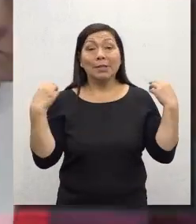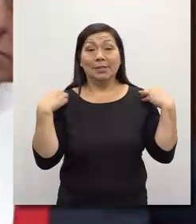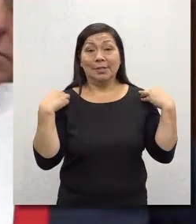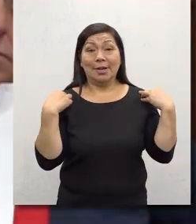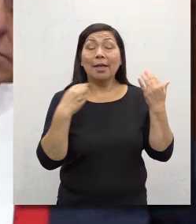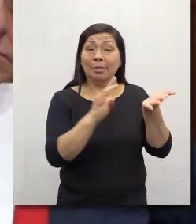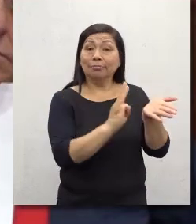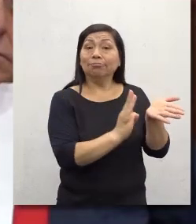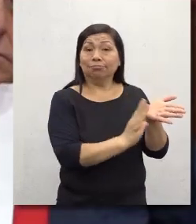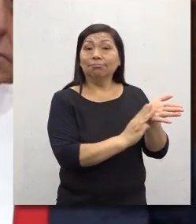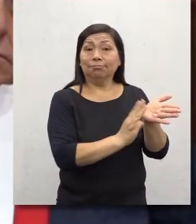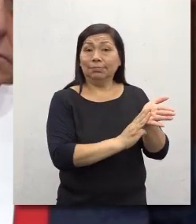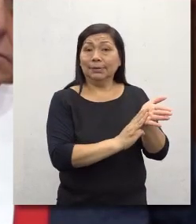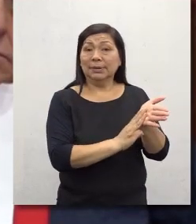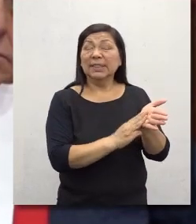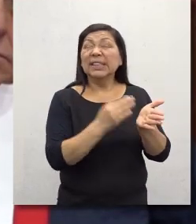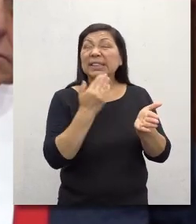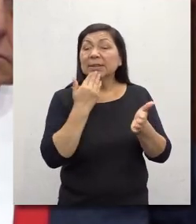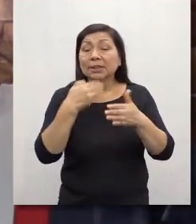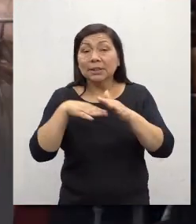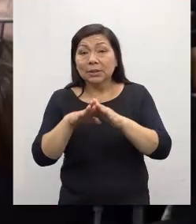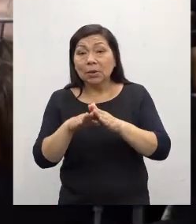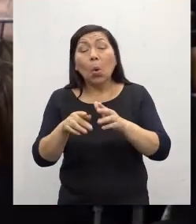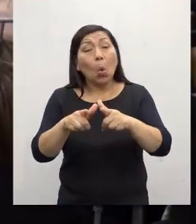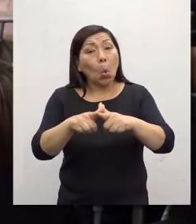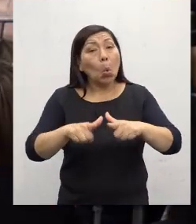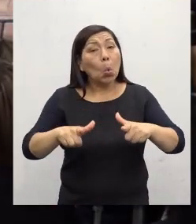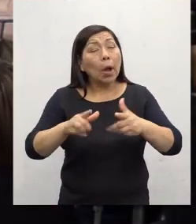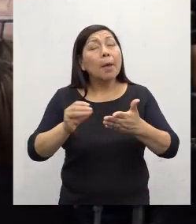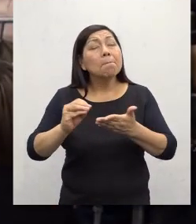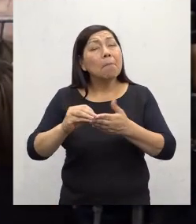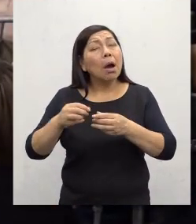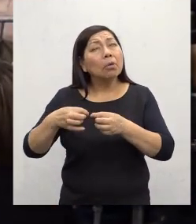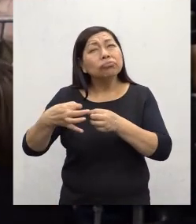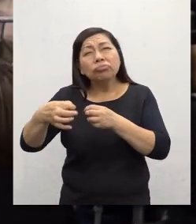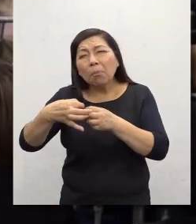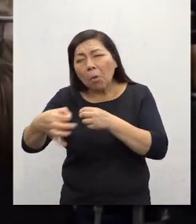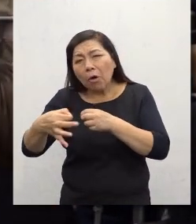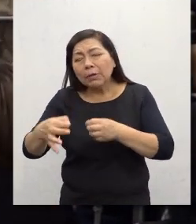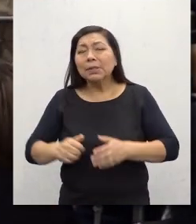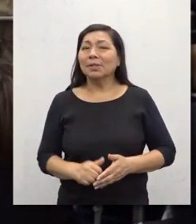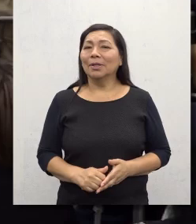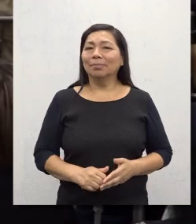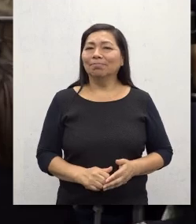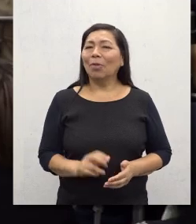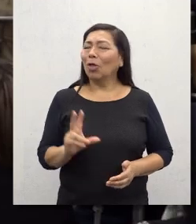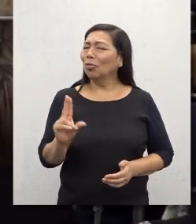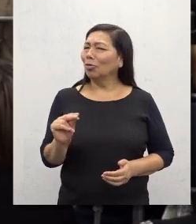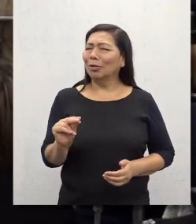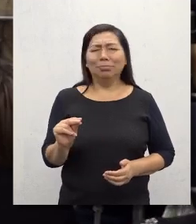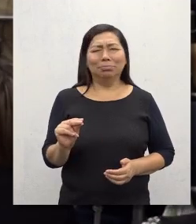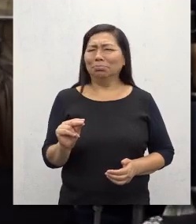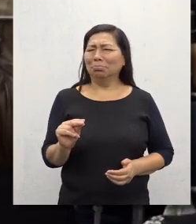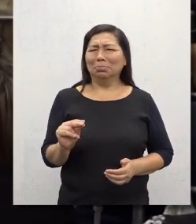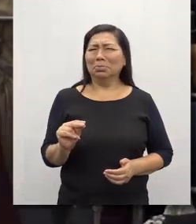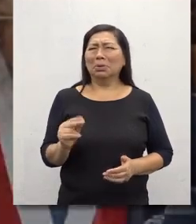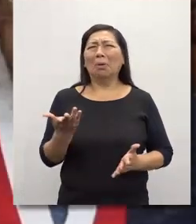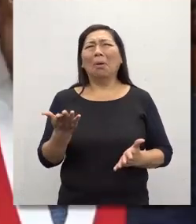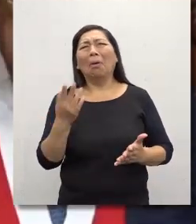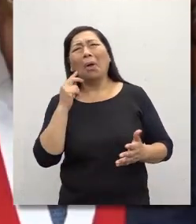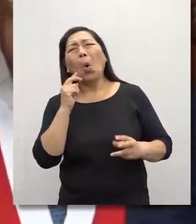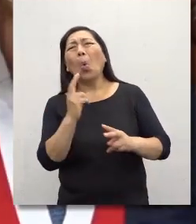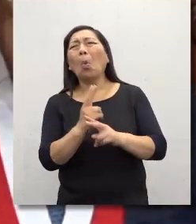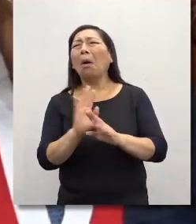logrando acercar la institución a quienes habitan los lugares más remotos del territorio. No debe ser percibido como una torre de